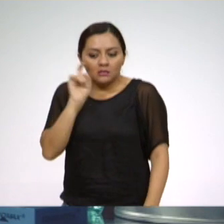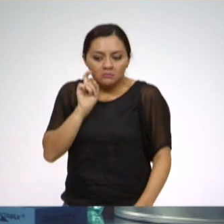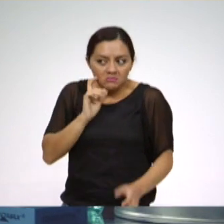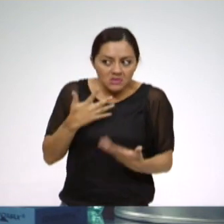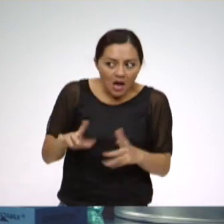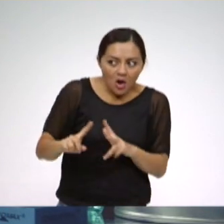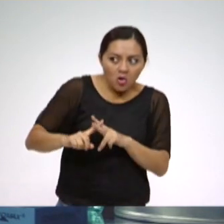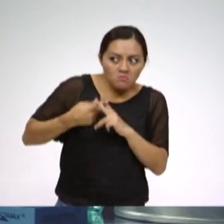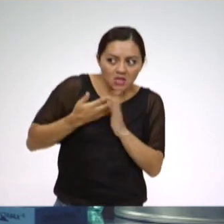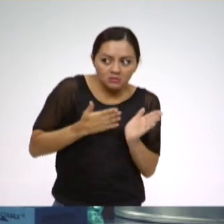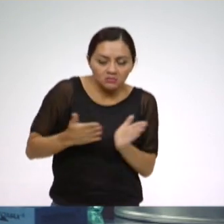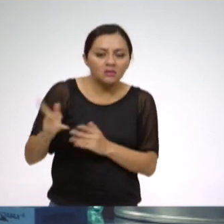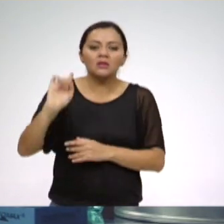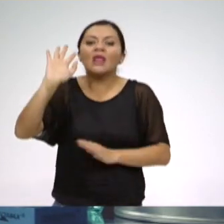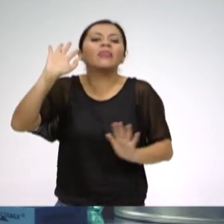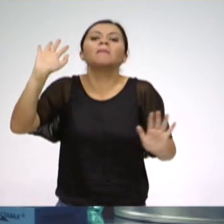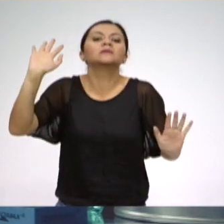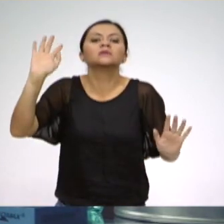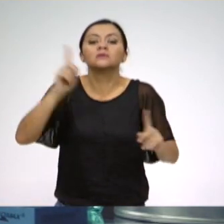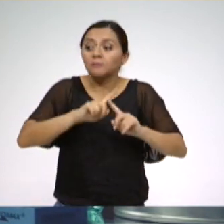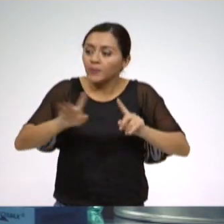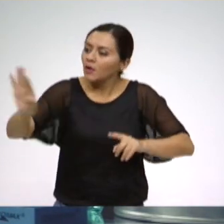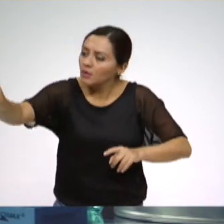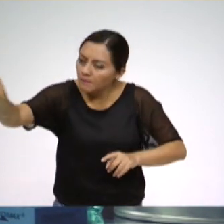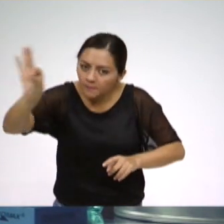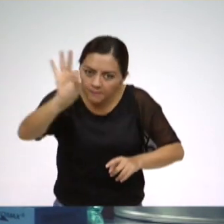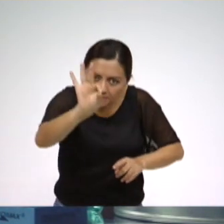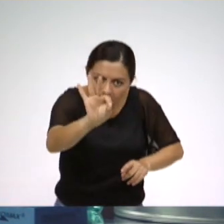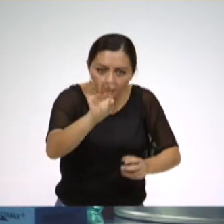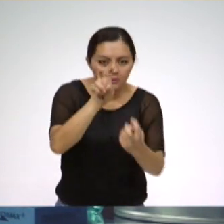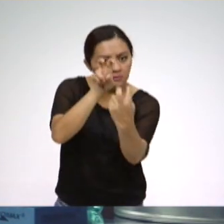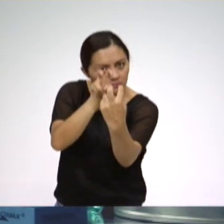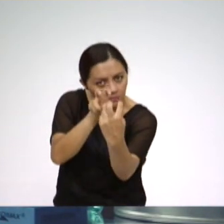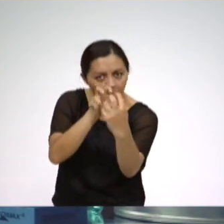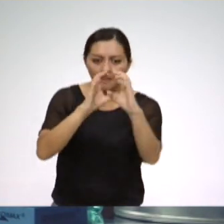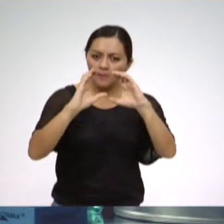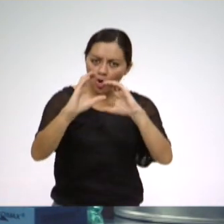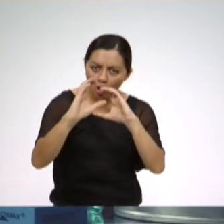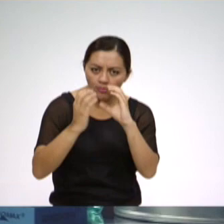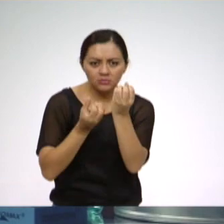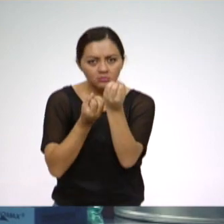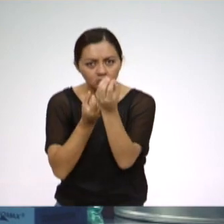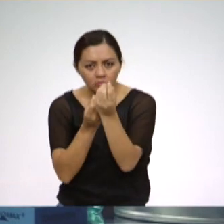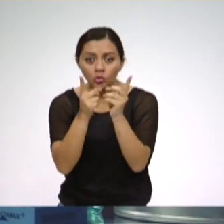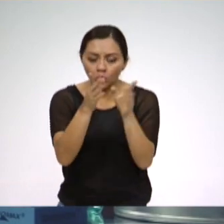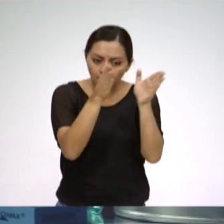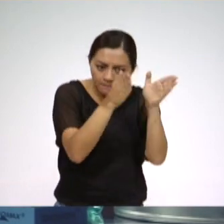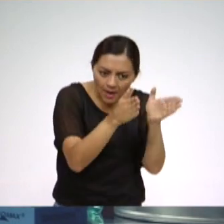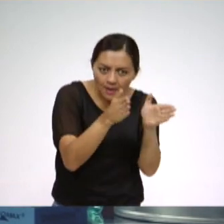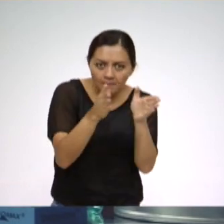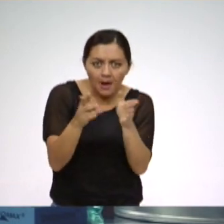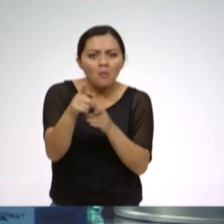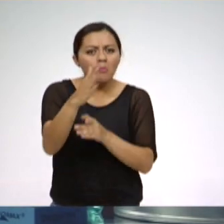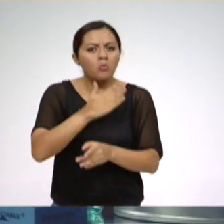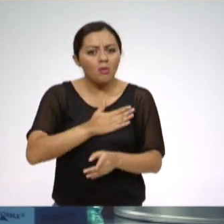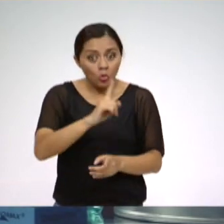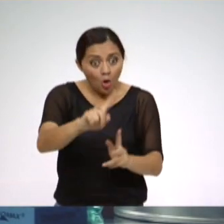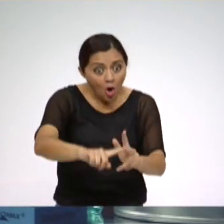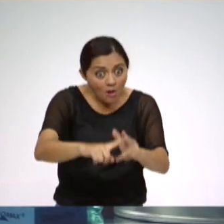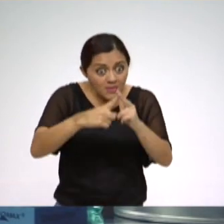decir, empática, de ponerse en el sitio del muchacho y la muchacha y ayudarle y pautarle normas